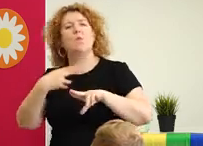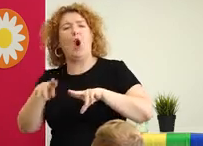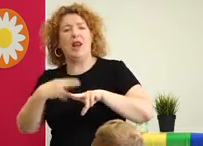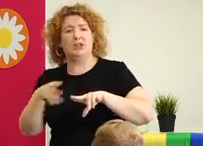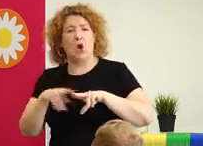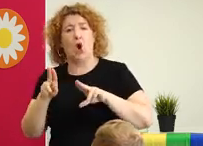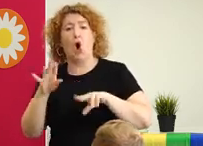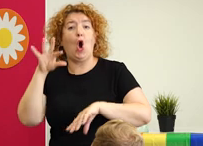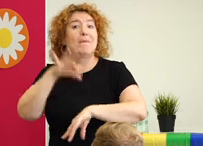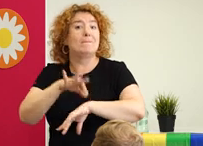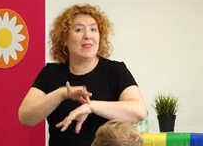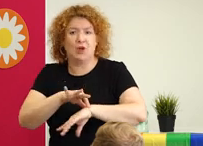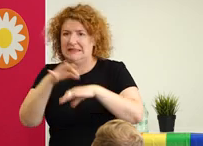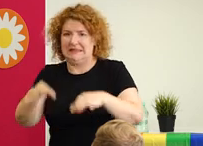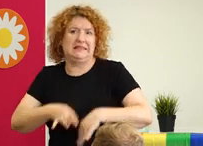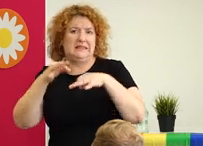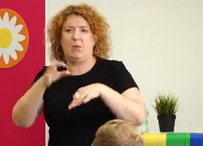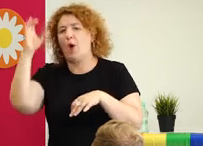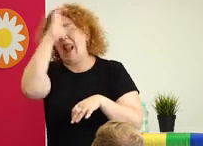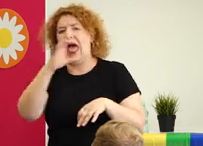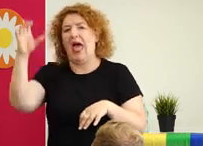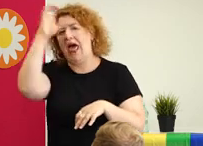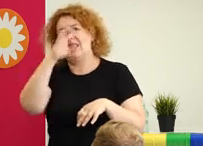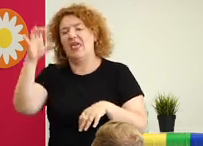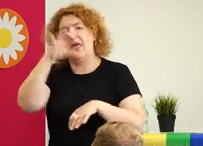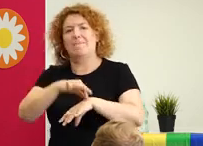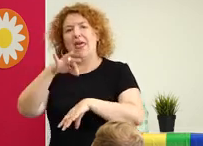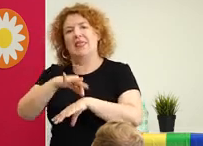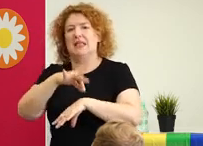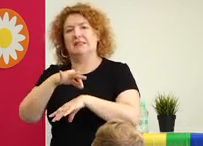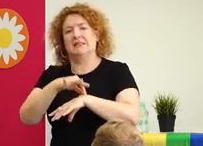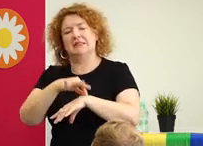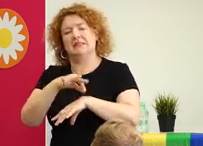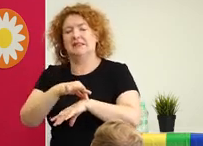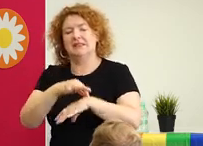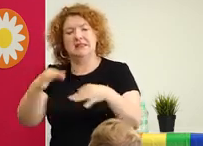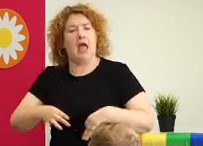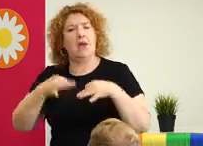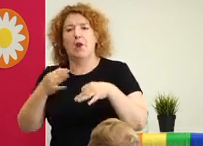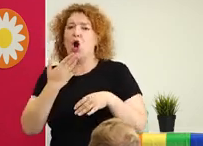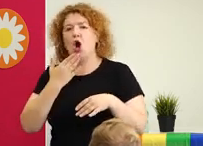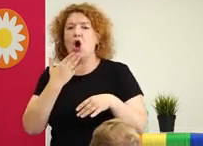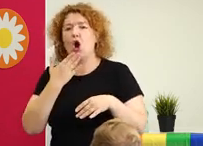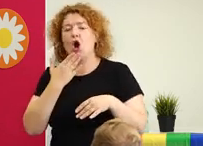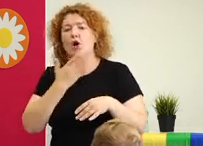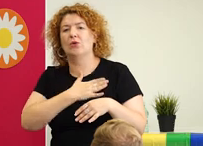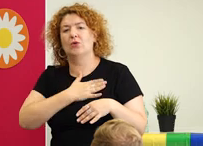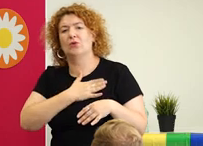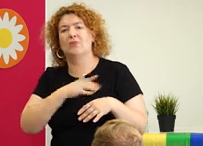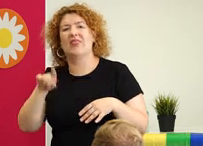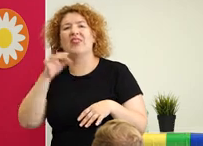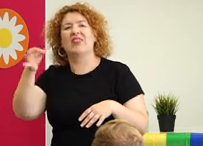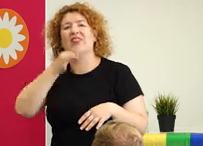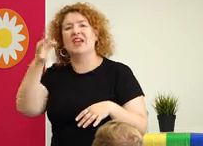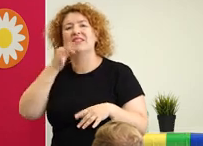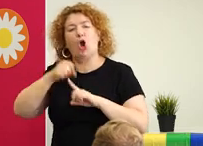igual médico, que siempre casi la ciencia de la medicina ha estado a favor de lavarle la cara a los